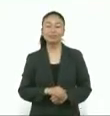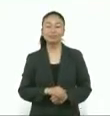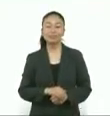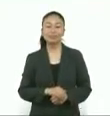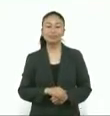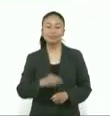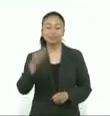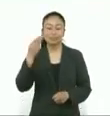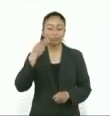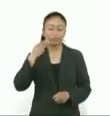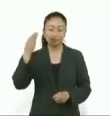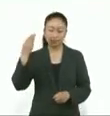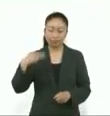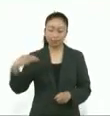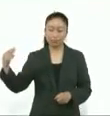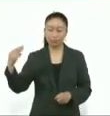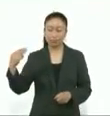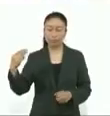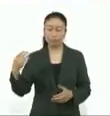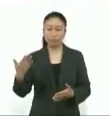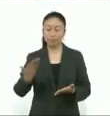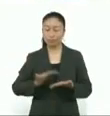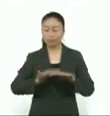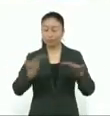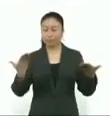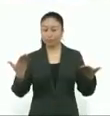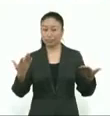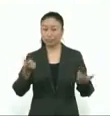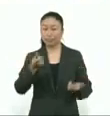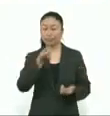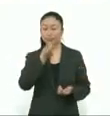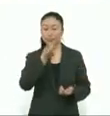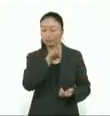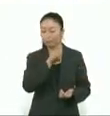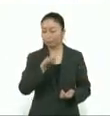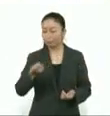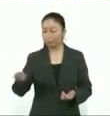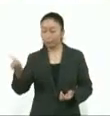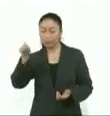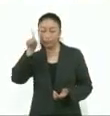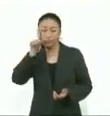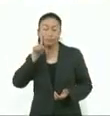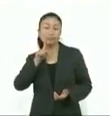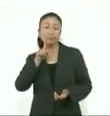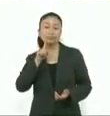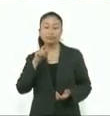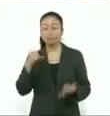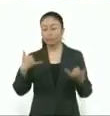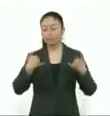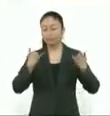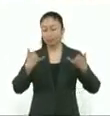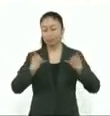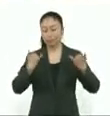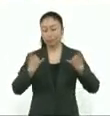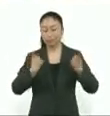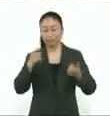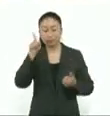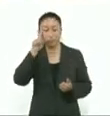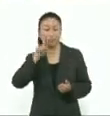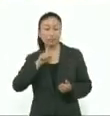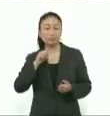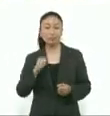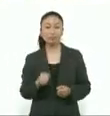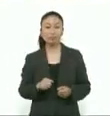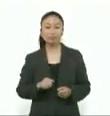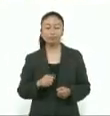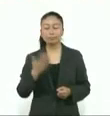Envío un mensaje a las niñas y a las jovencitas de nuestro país, que no deben de elegir